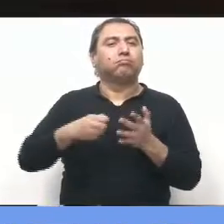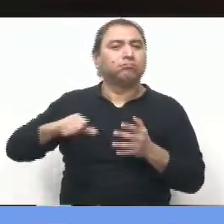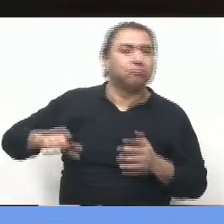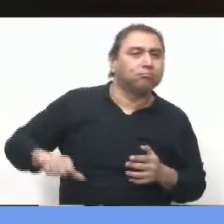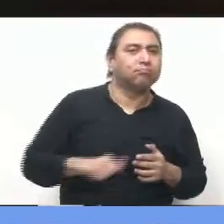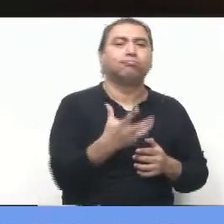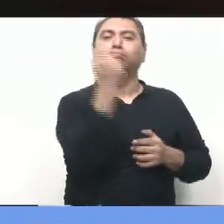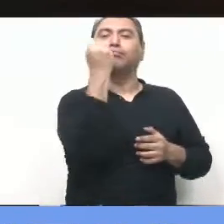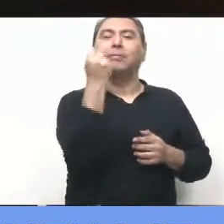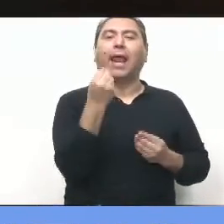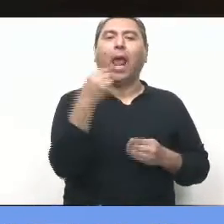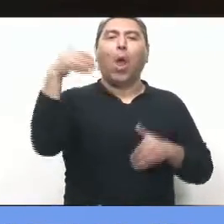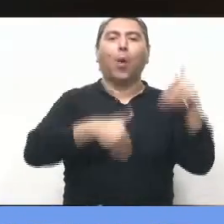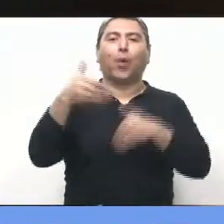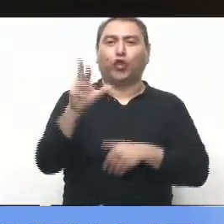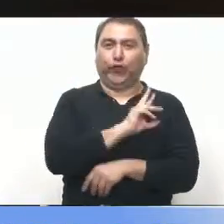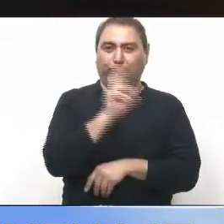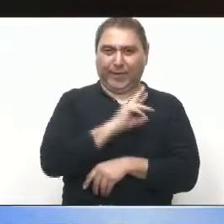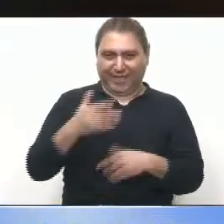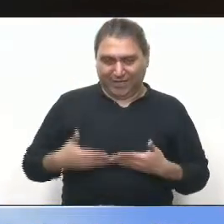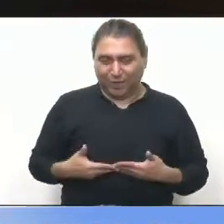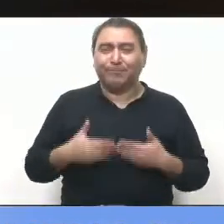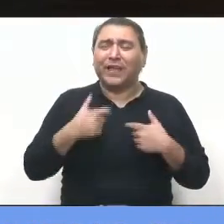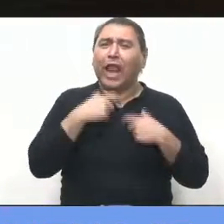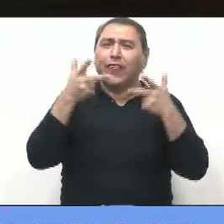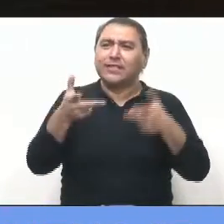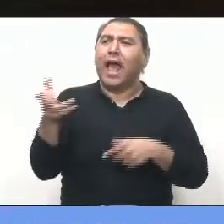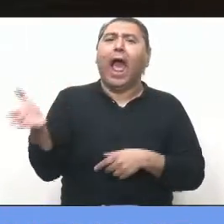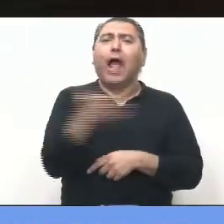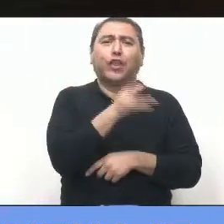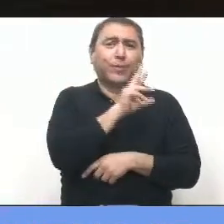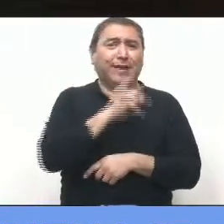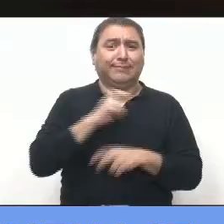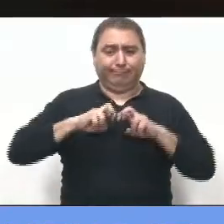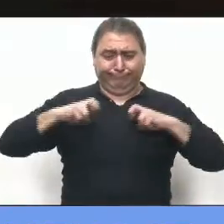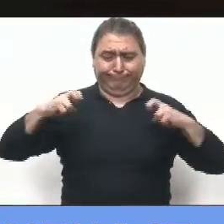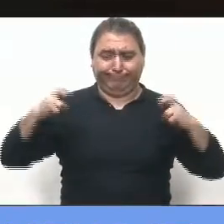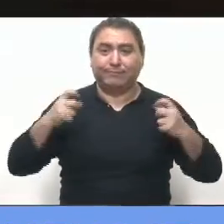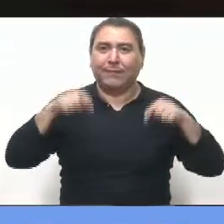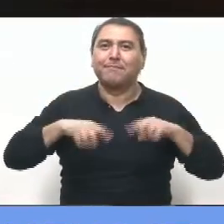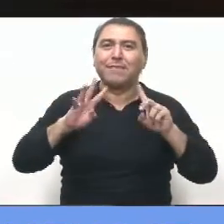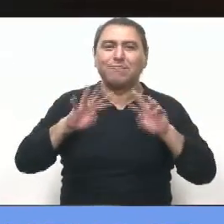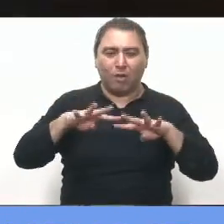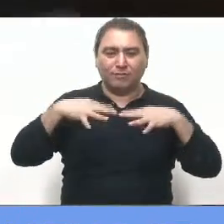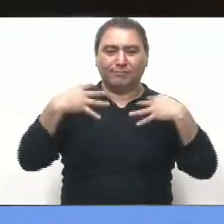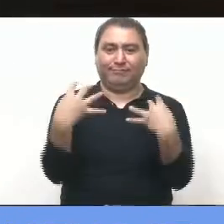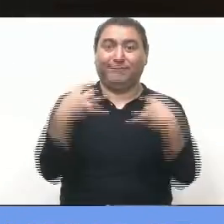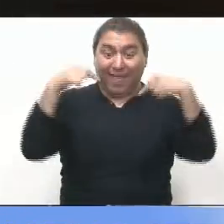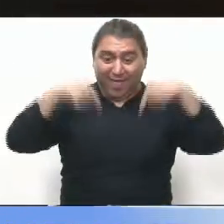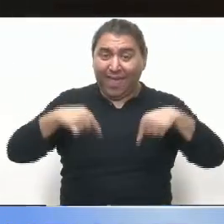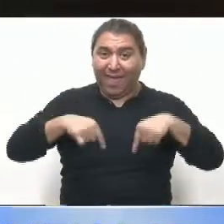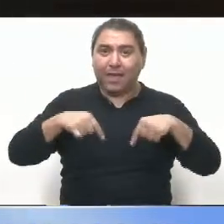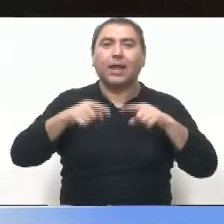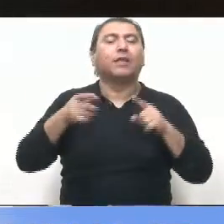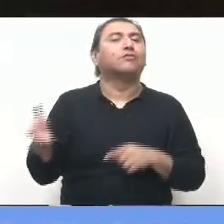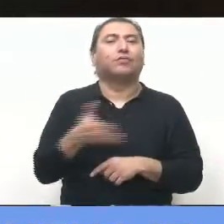Mire, yo quiero decirles a todas las mujeres que estamos sentadas en esta banca, en estos lugares, que todas le